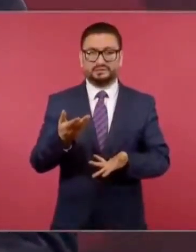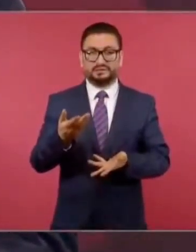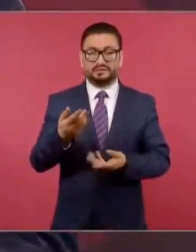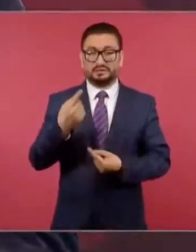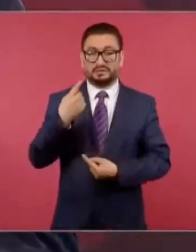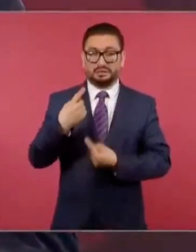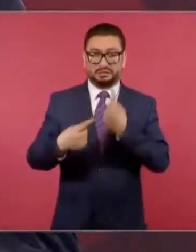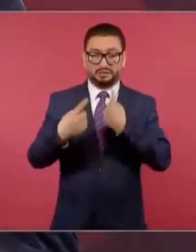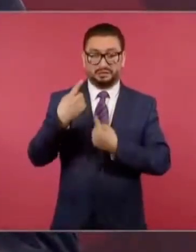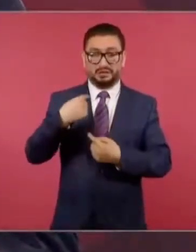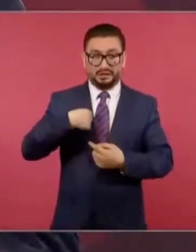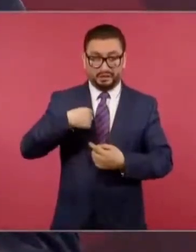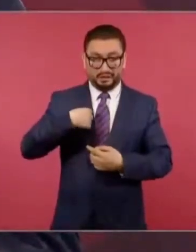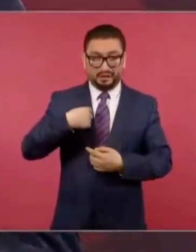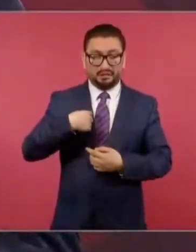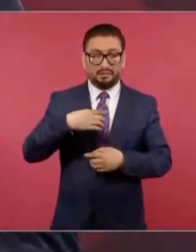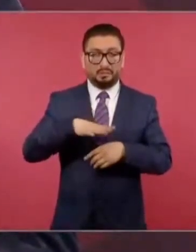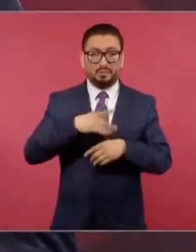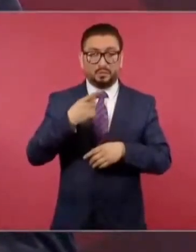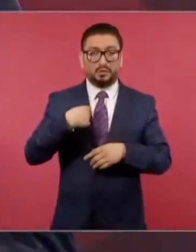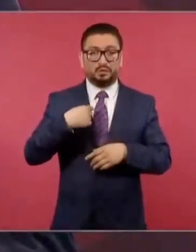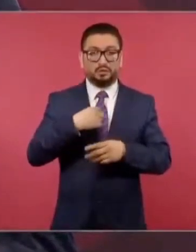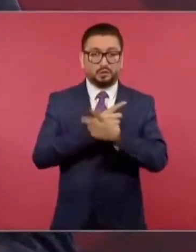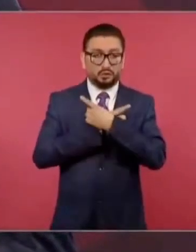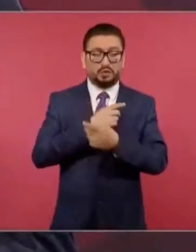enano moral,